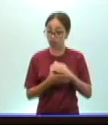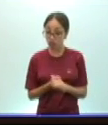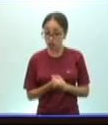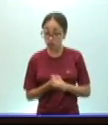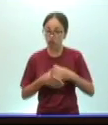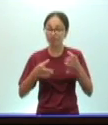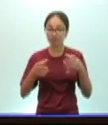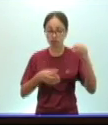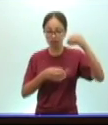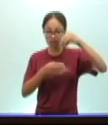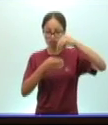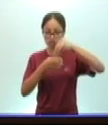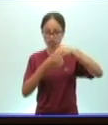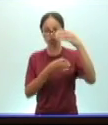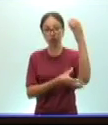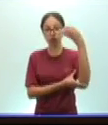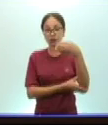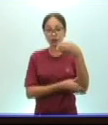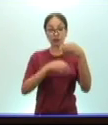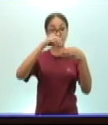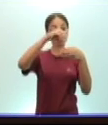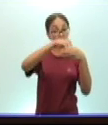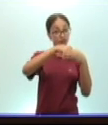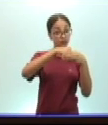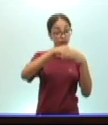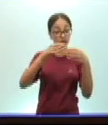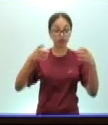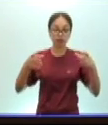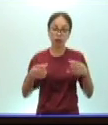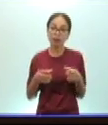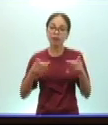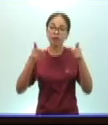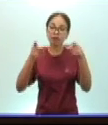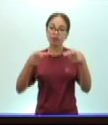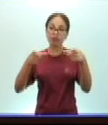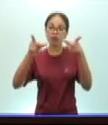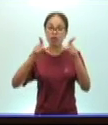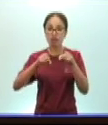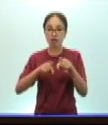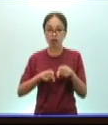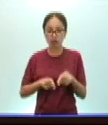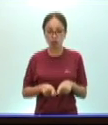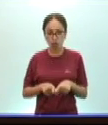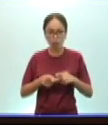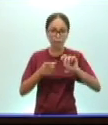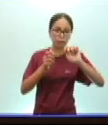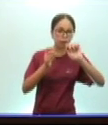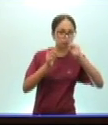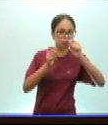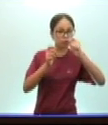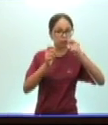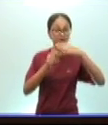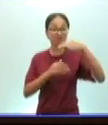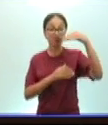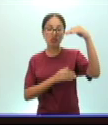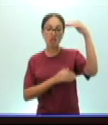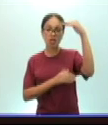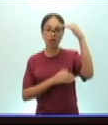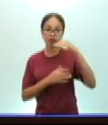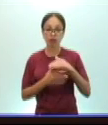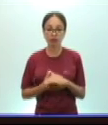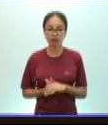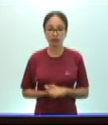liso en la anilla o aro y vamos a regular la altura. Fíjense que el